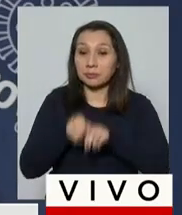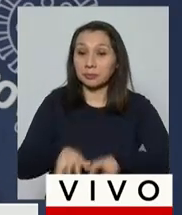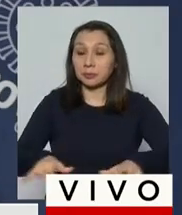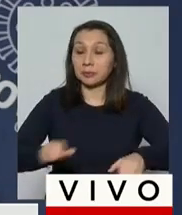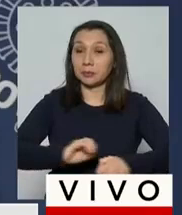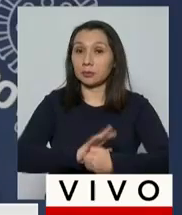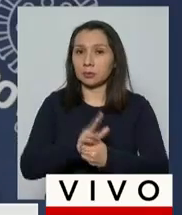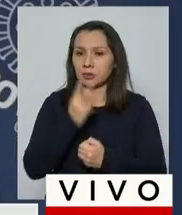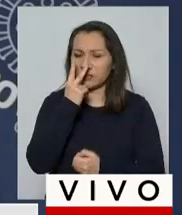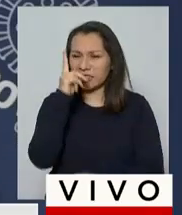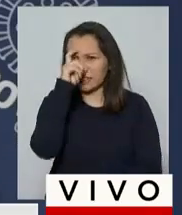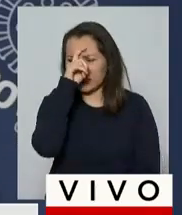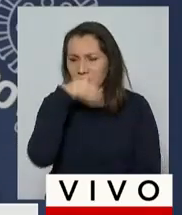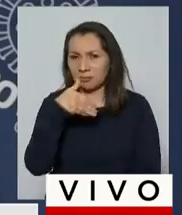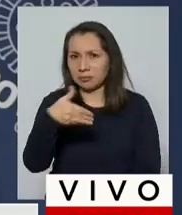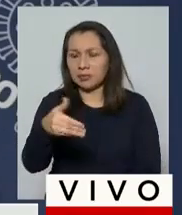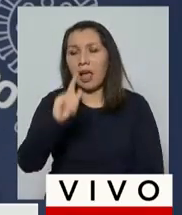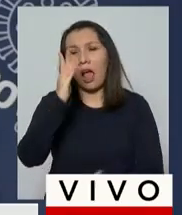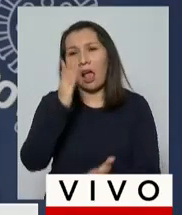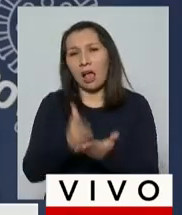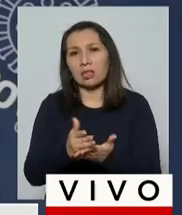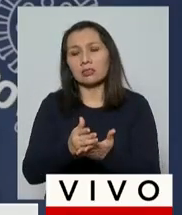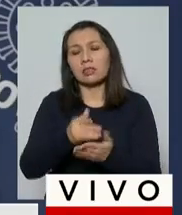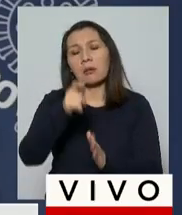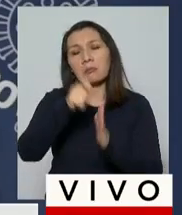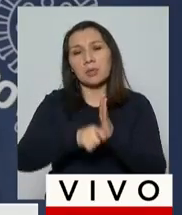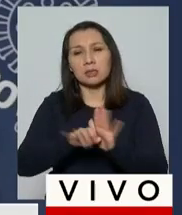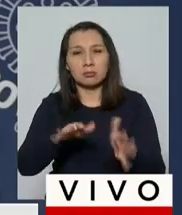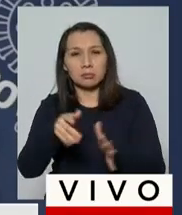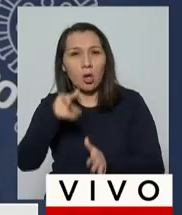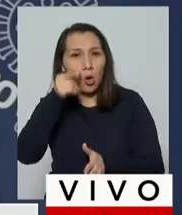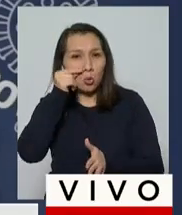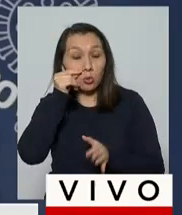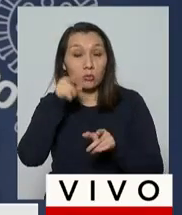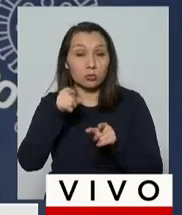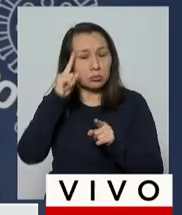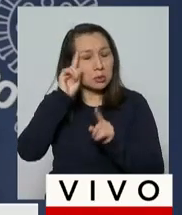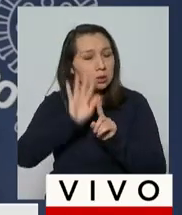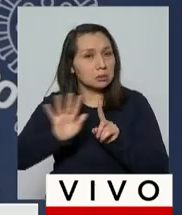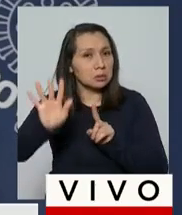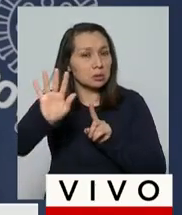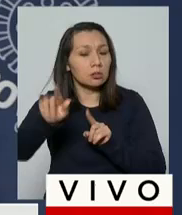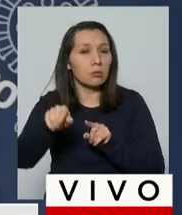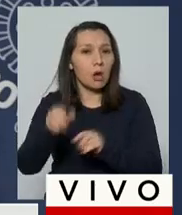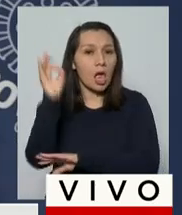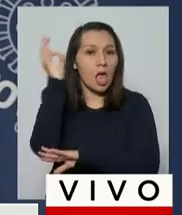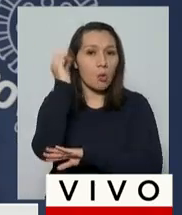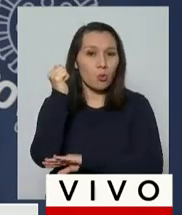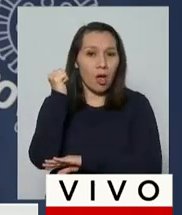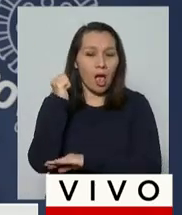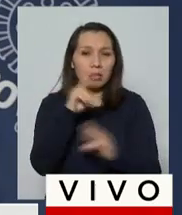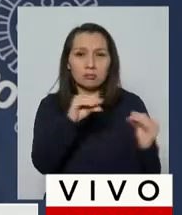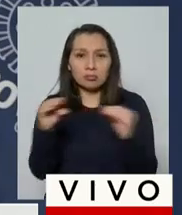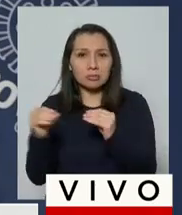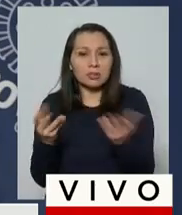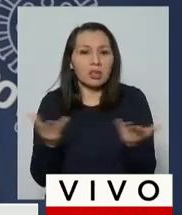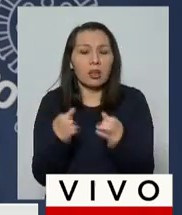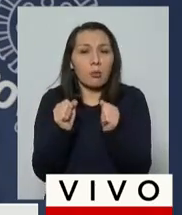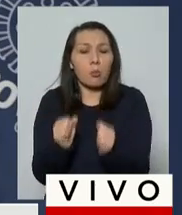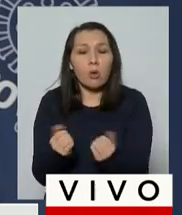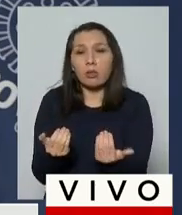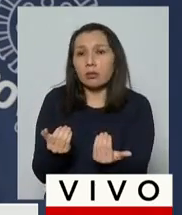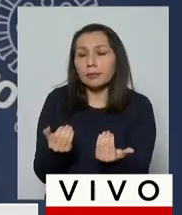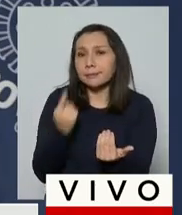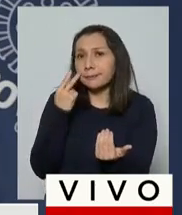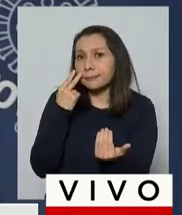pandemia se ve compleja por lo menos hasta el mes de octubre. Quisiéramos conocer esa proyección que se hizo en esta reunión. ¿Qué nos podemos